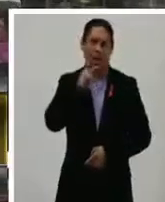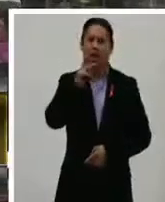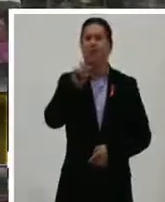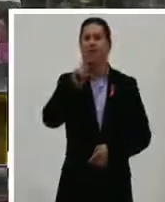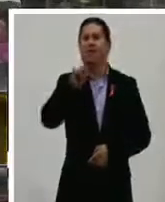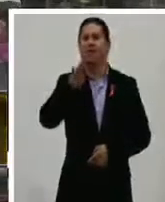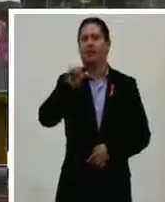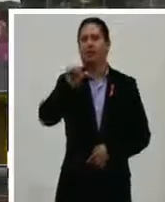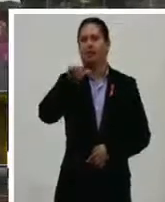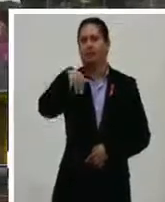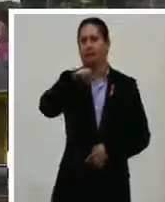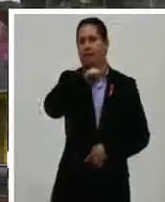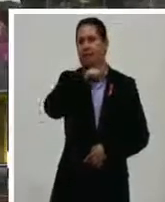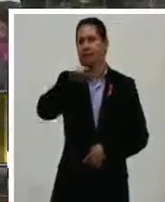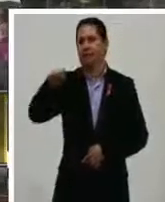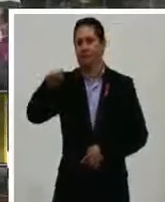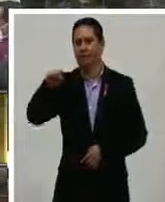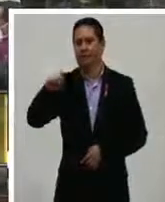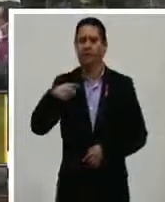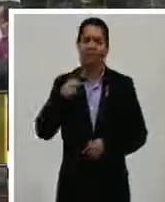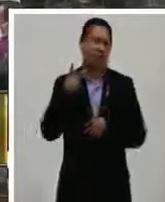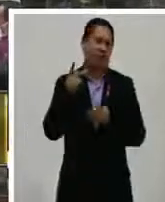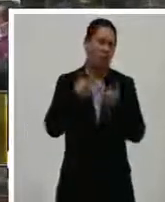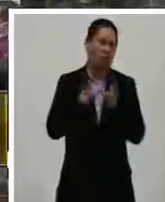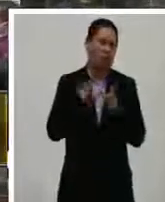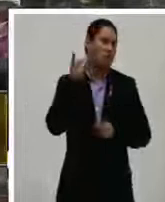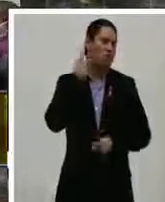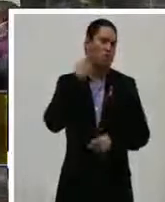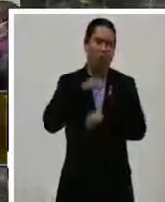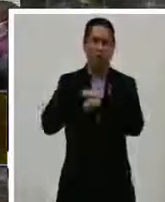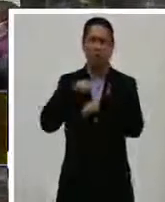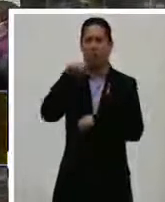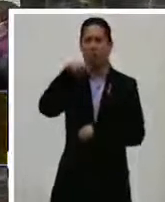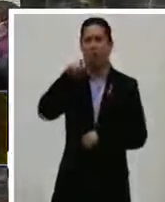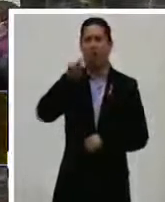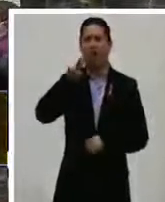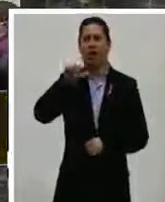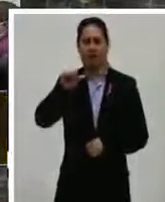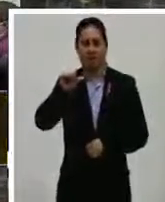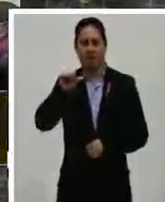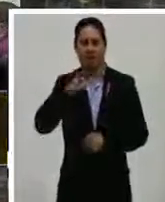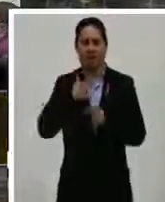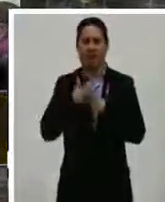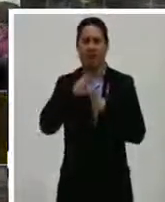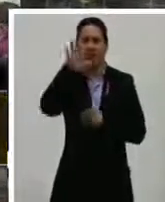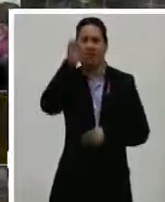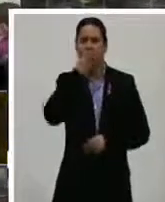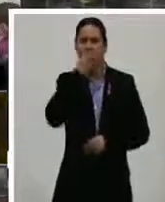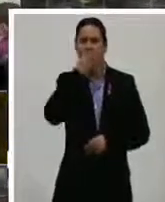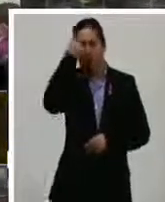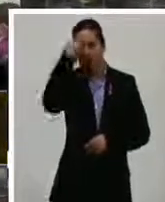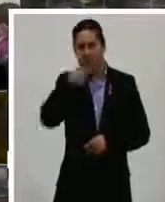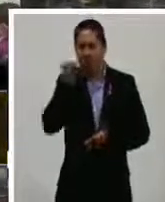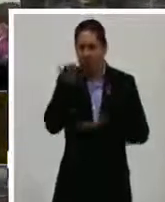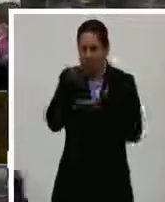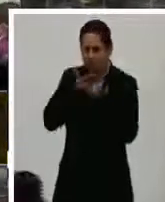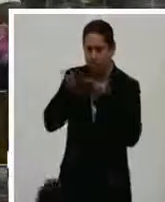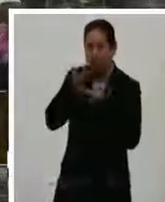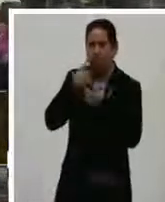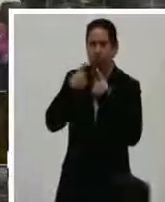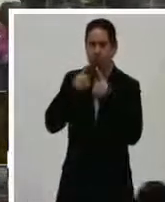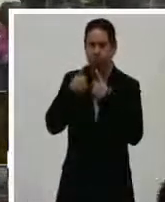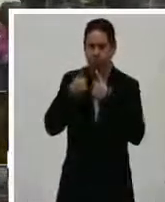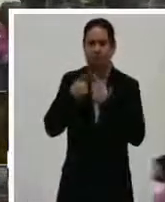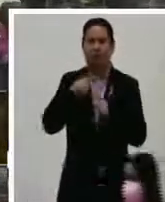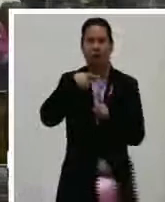diputada patricia más lazos del partido movimiento regeneración nacional hasta por cinco minutos para argumentar